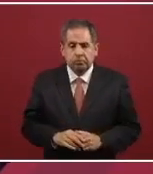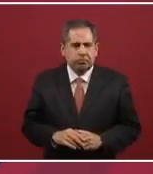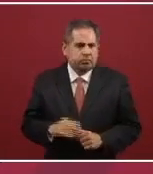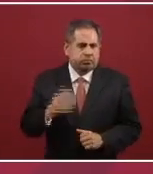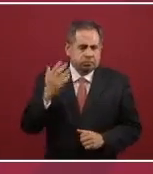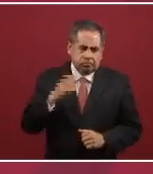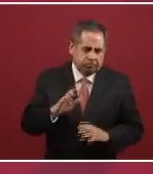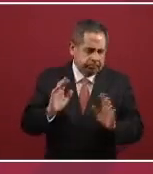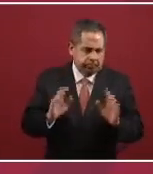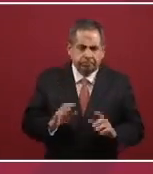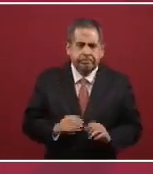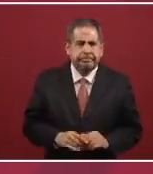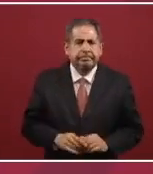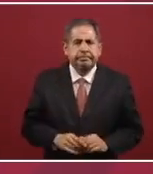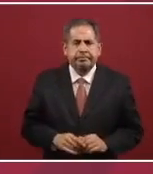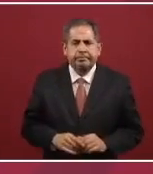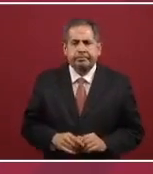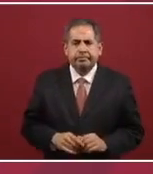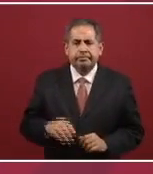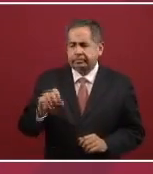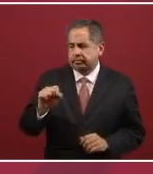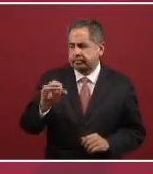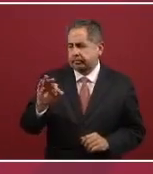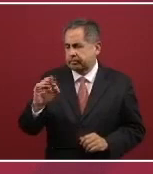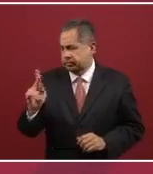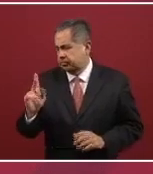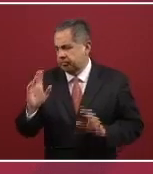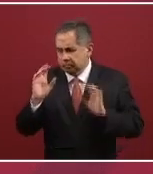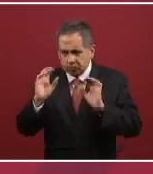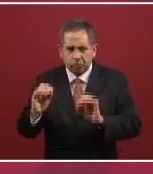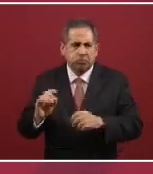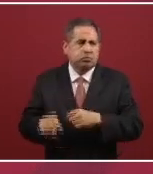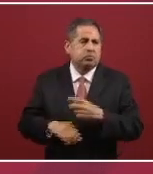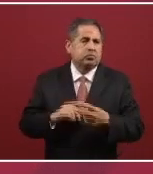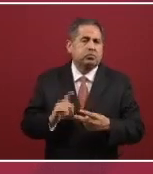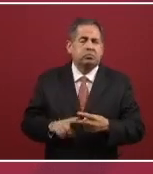sea la función pública,